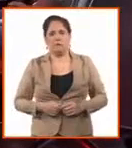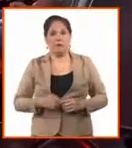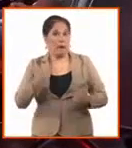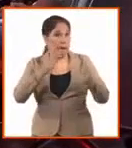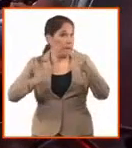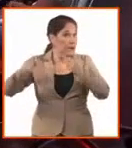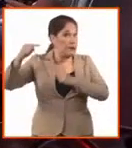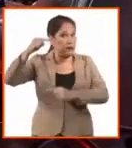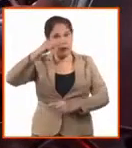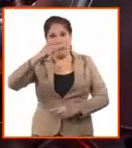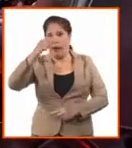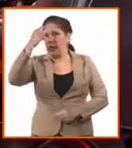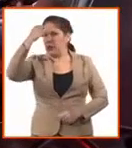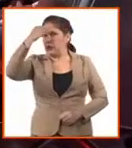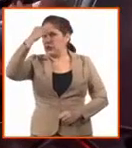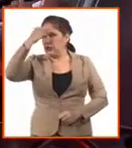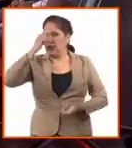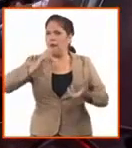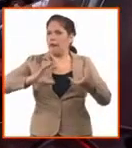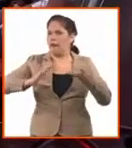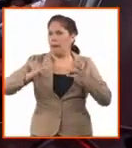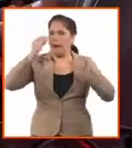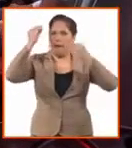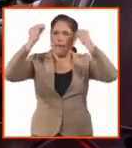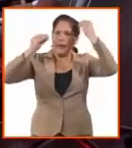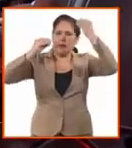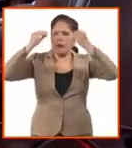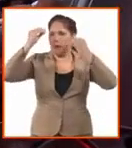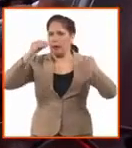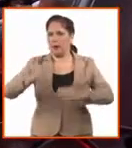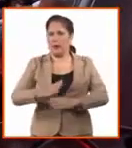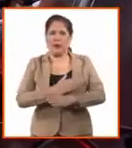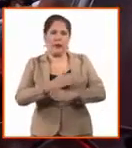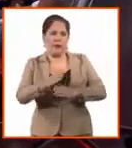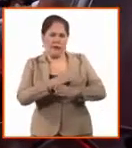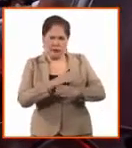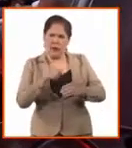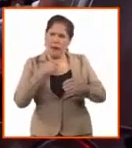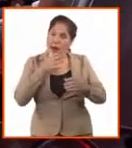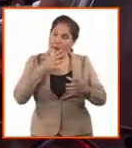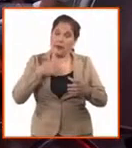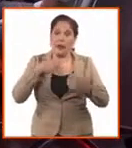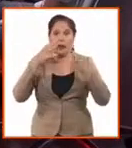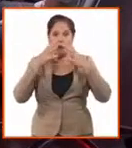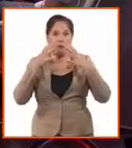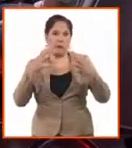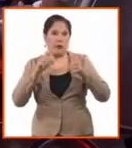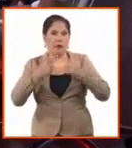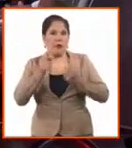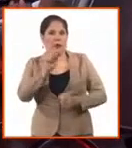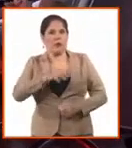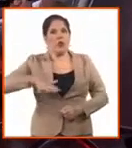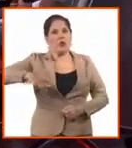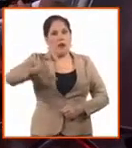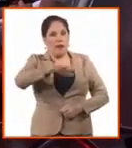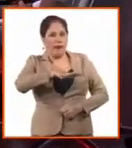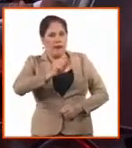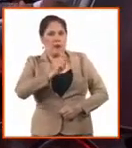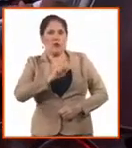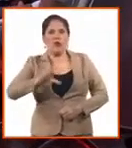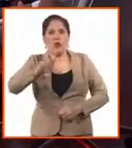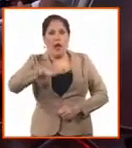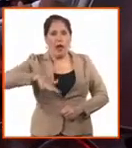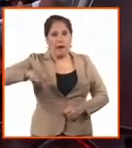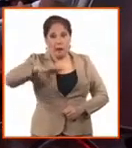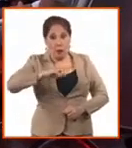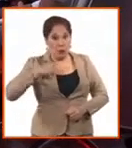viéndolo desde una perspectiva que a mí me parece que es muy importante cuando hablamos del socialismo que queremos